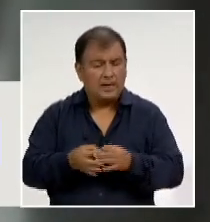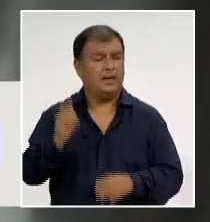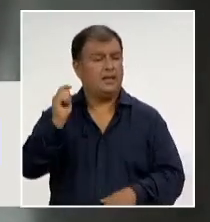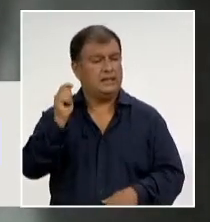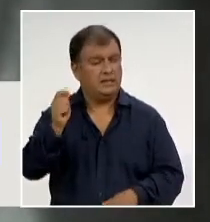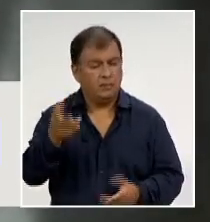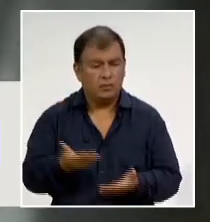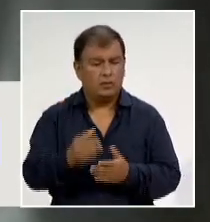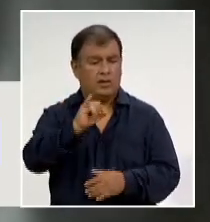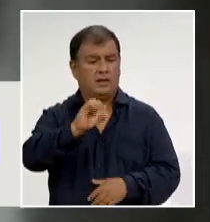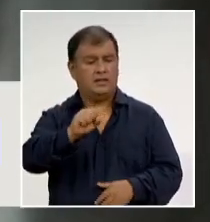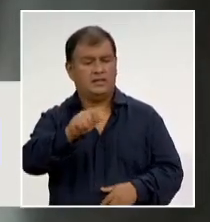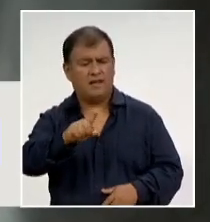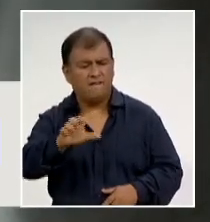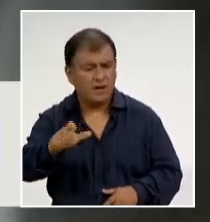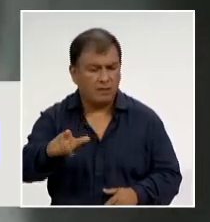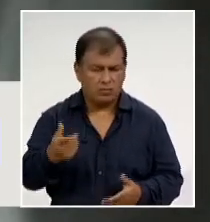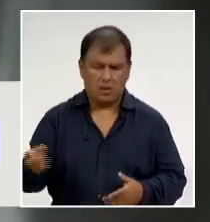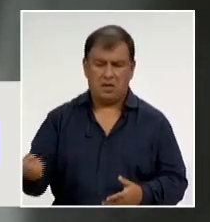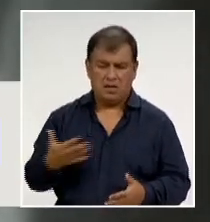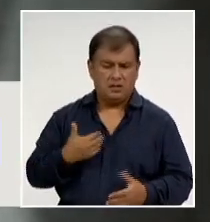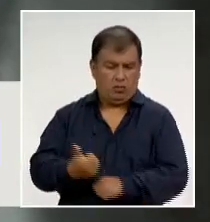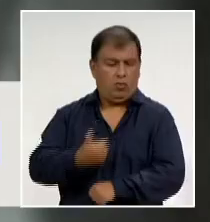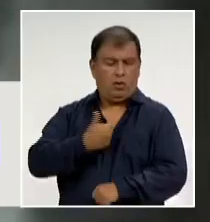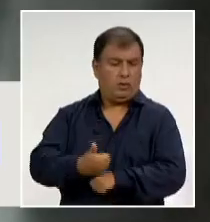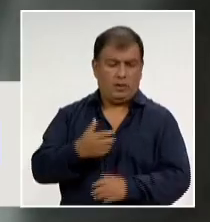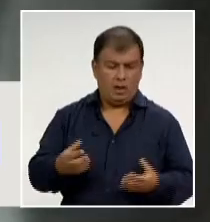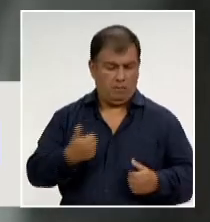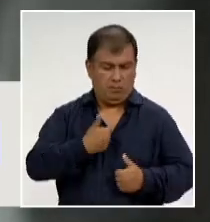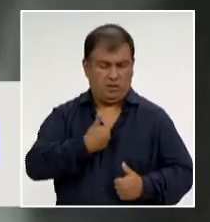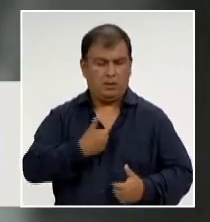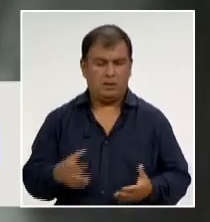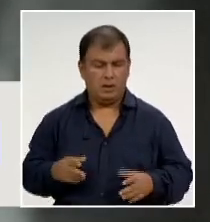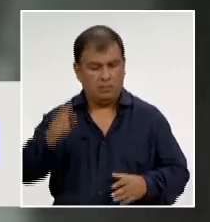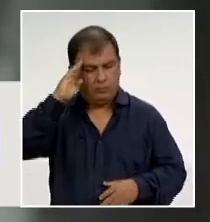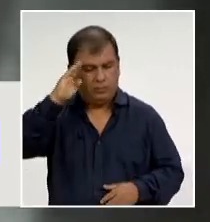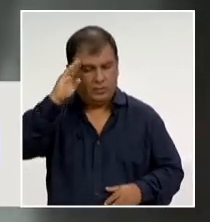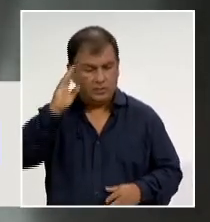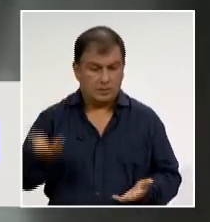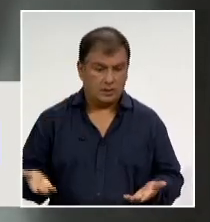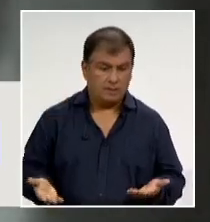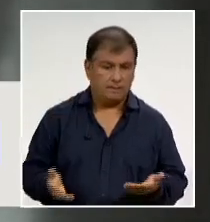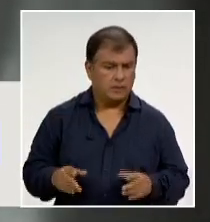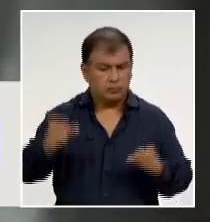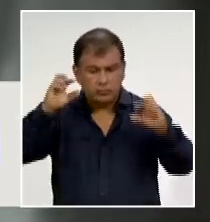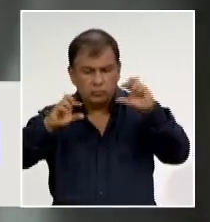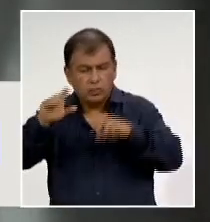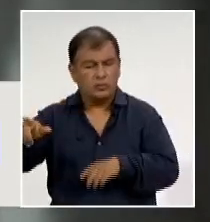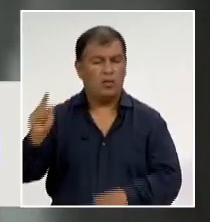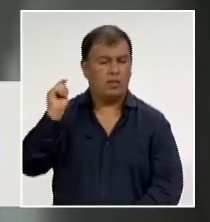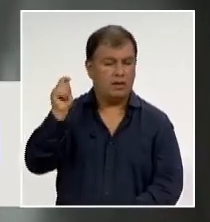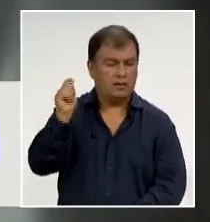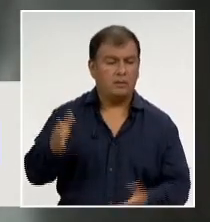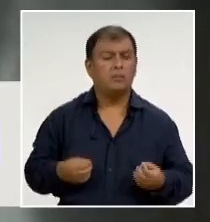de Isabel Díaz porque, aunque ella se está autoinculpando, la policía, y hay que decirlo también, duda de este testimonio.